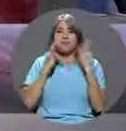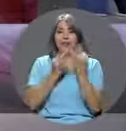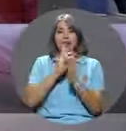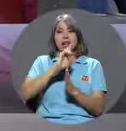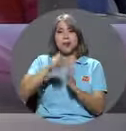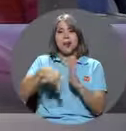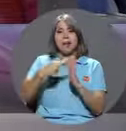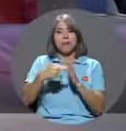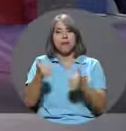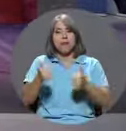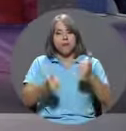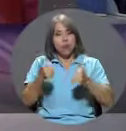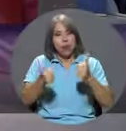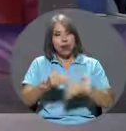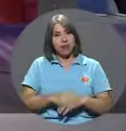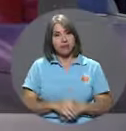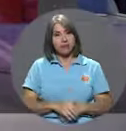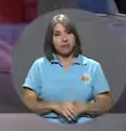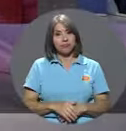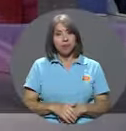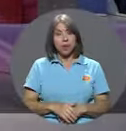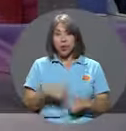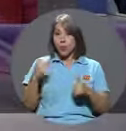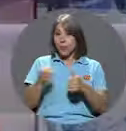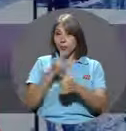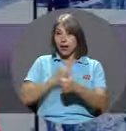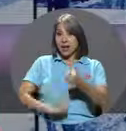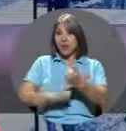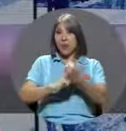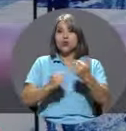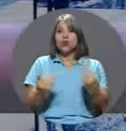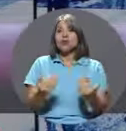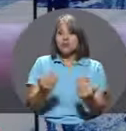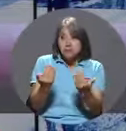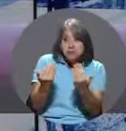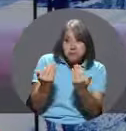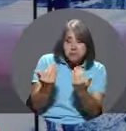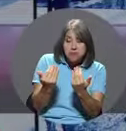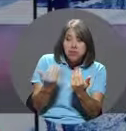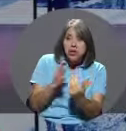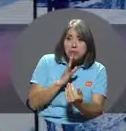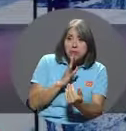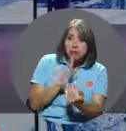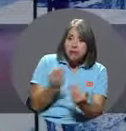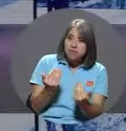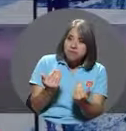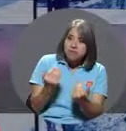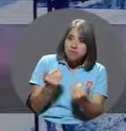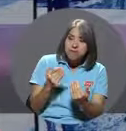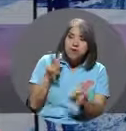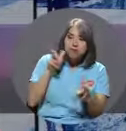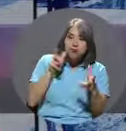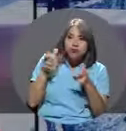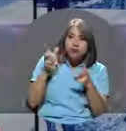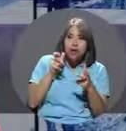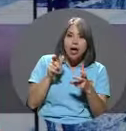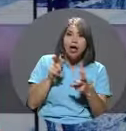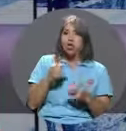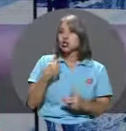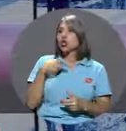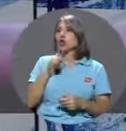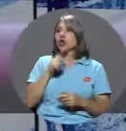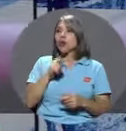la familia. Claro. ¿Verdad? Y un primer apoyo es escuchar sin juzgar. Es muy importante.